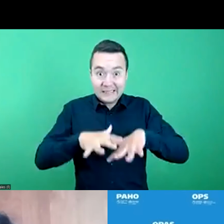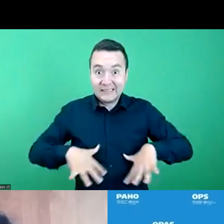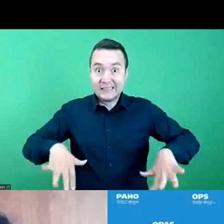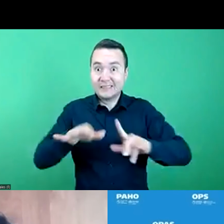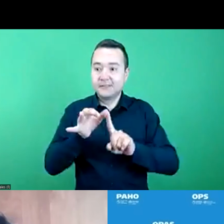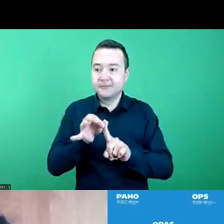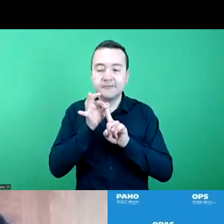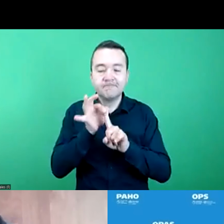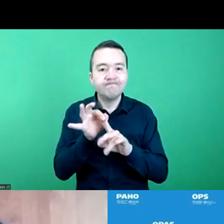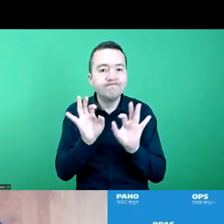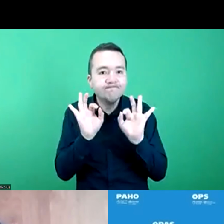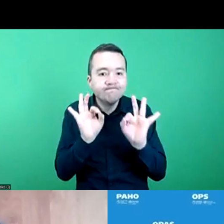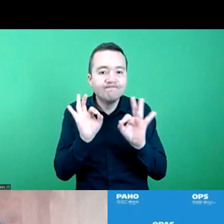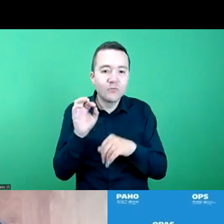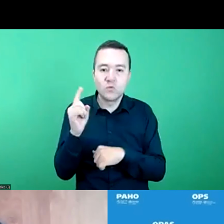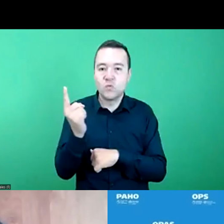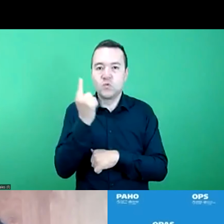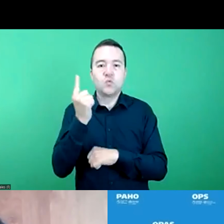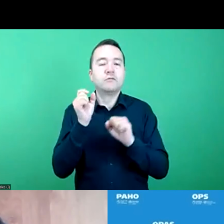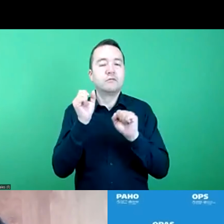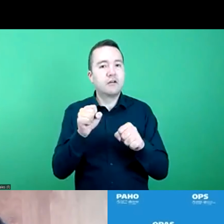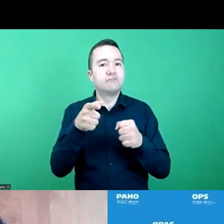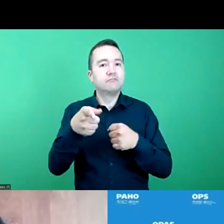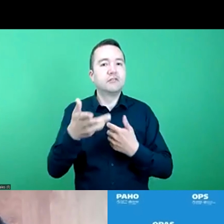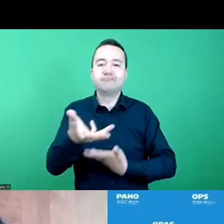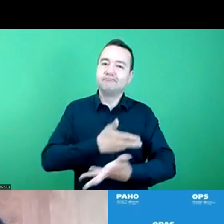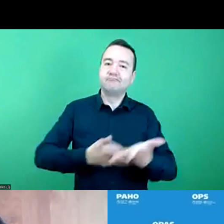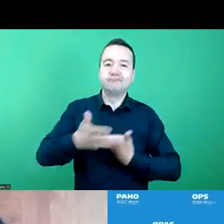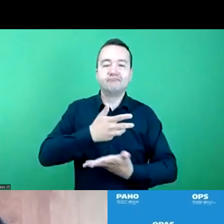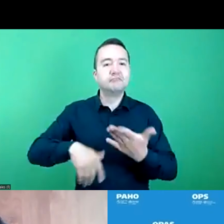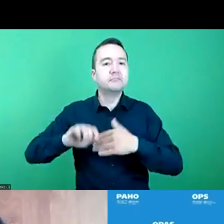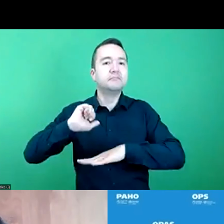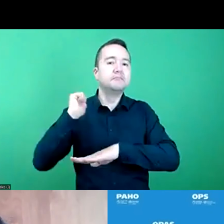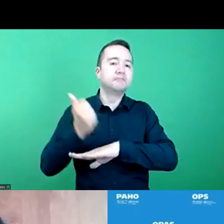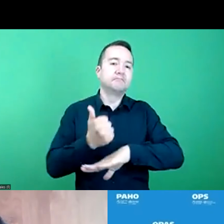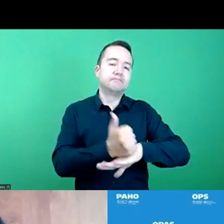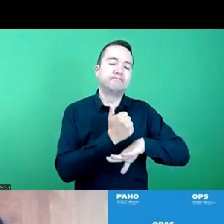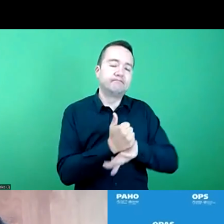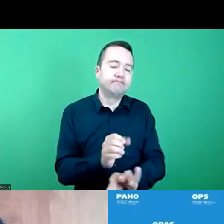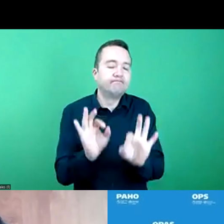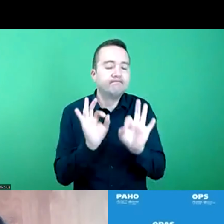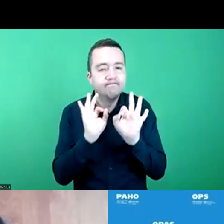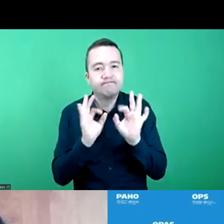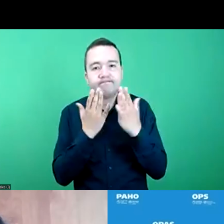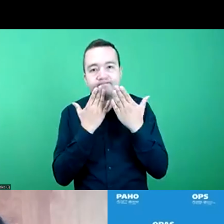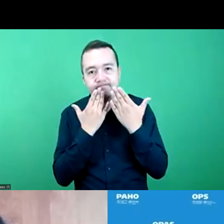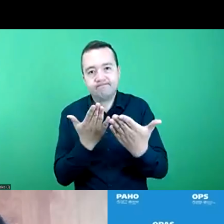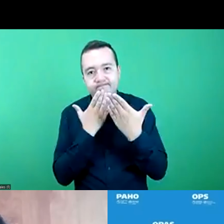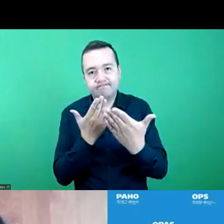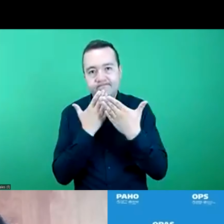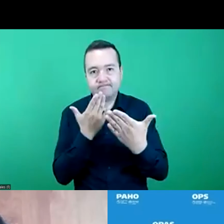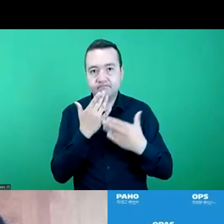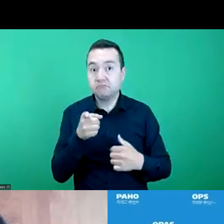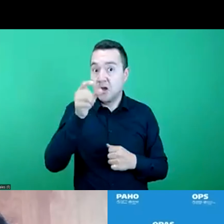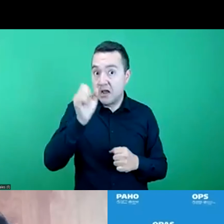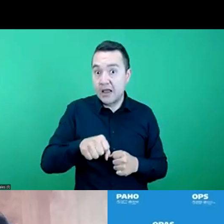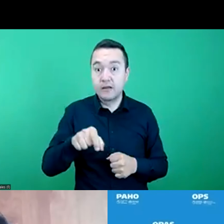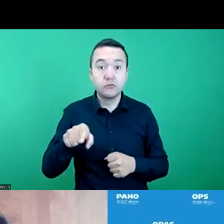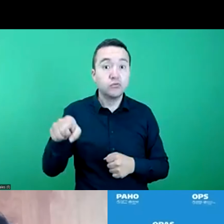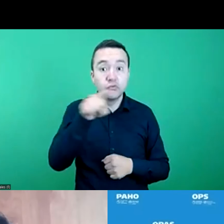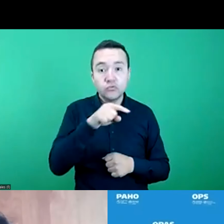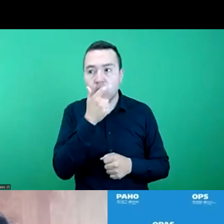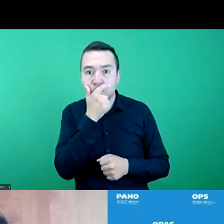su participación y que compartan con sus conocidos, con sus colegas, la celebración